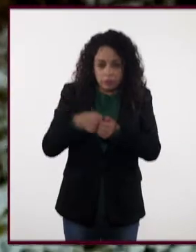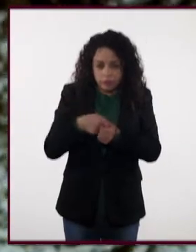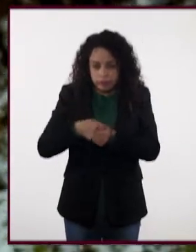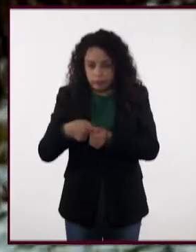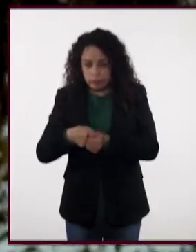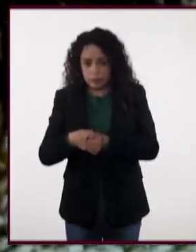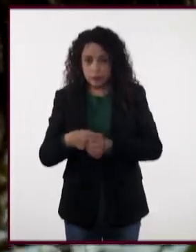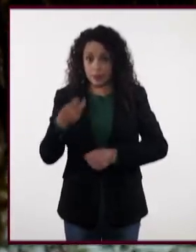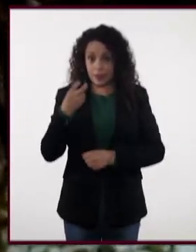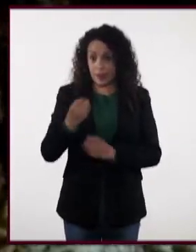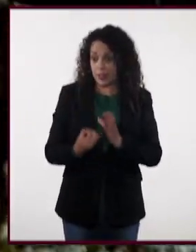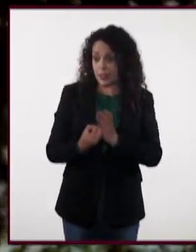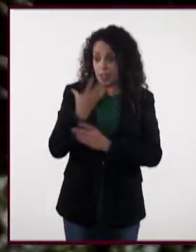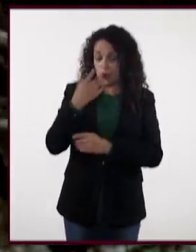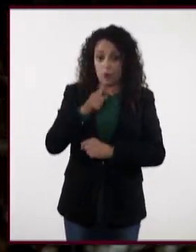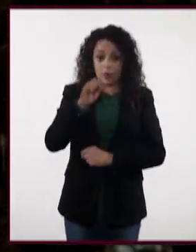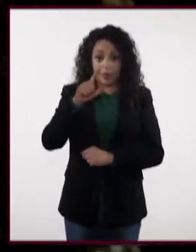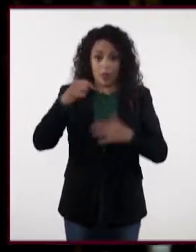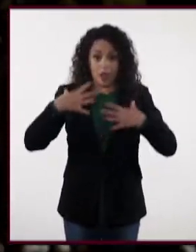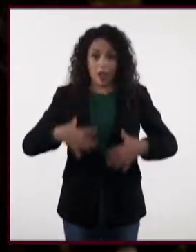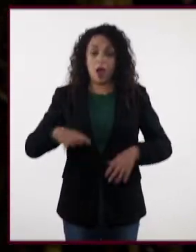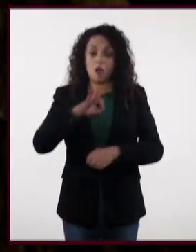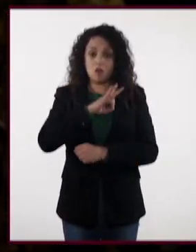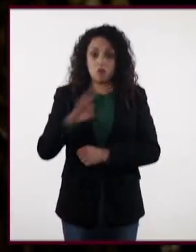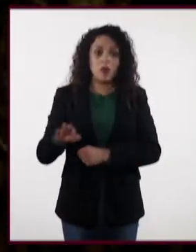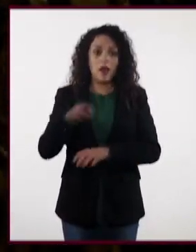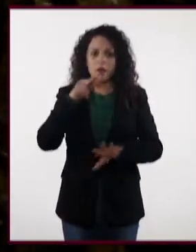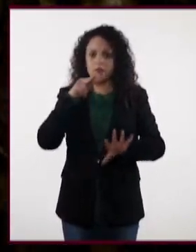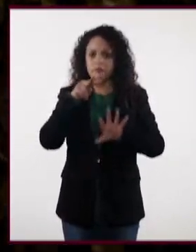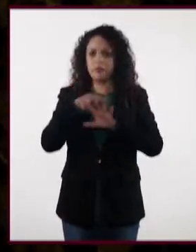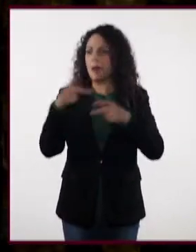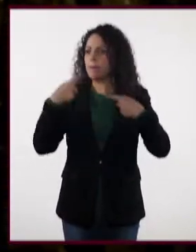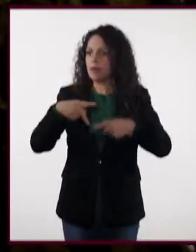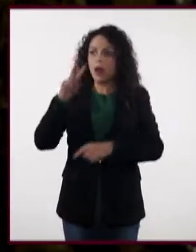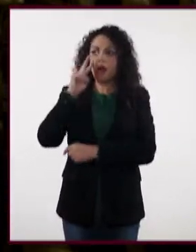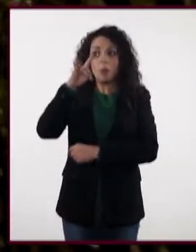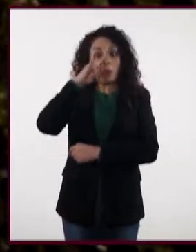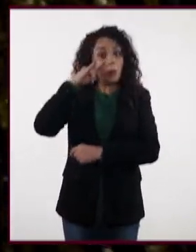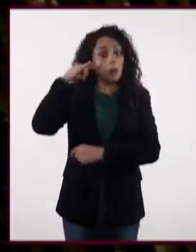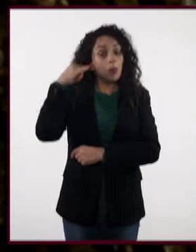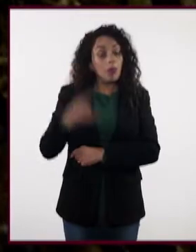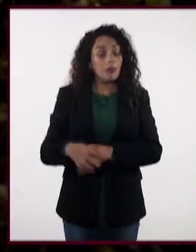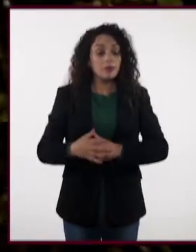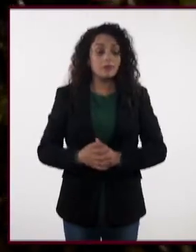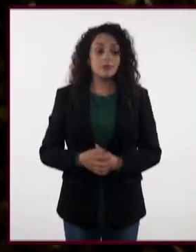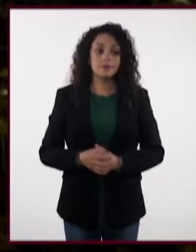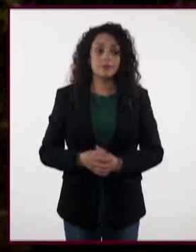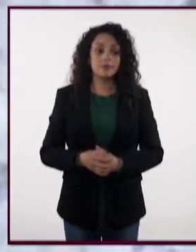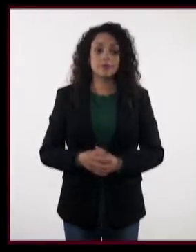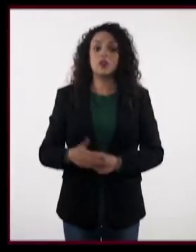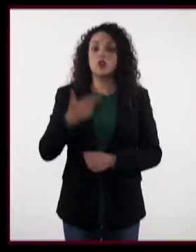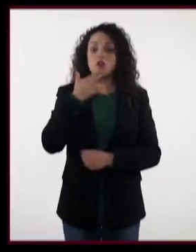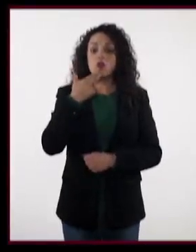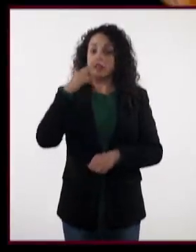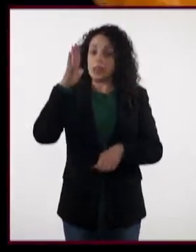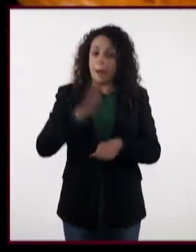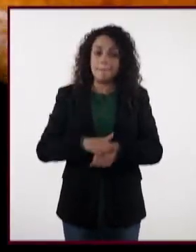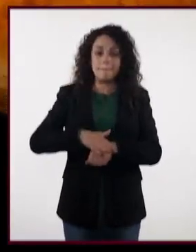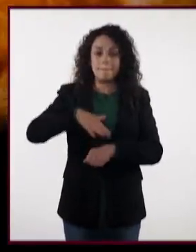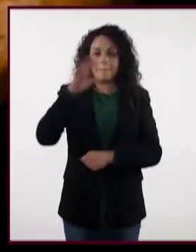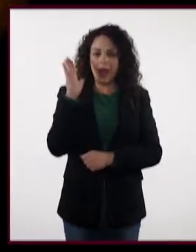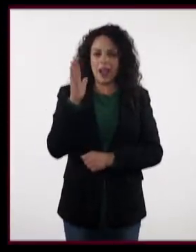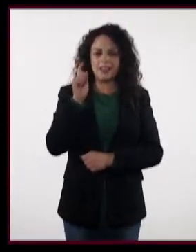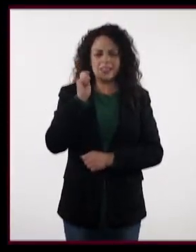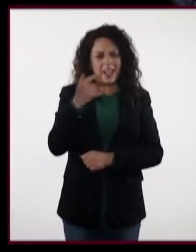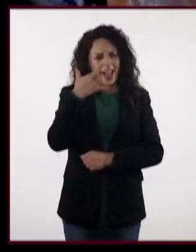Nuevos textiles pueden hacer prácticamente invisibles a los soldados. Uno de los usos de textiles más alocados